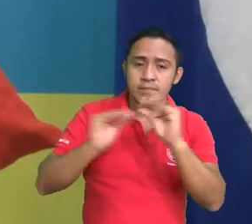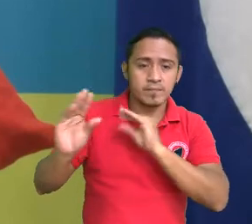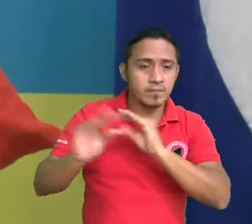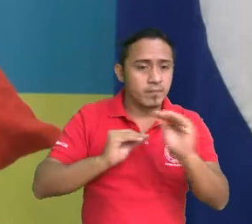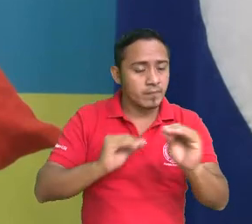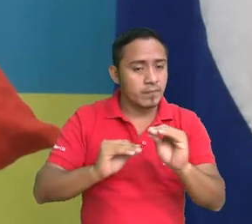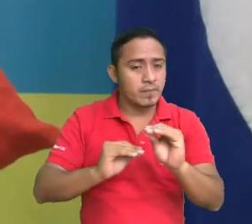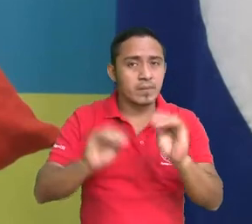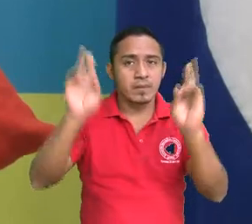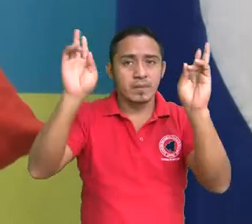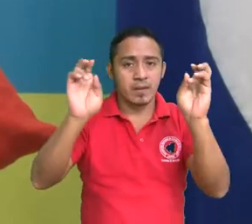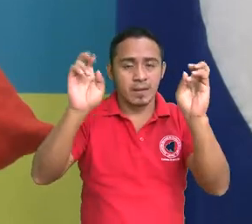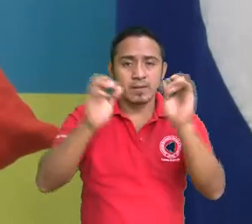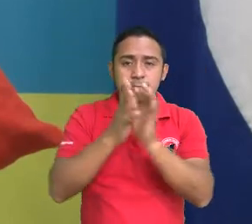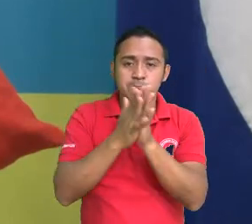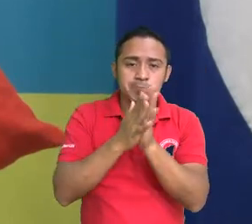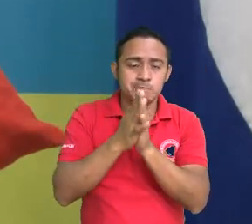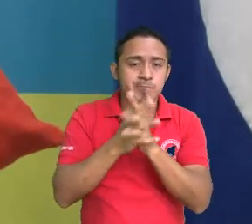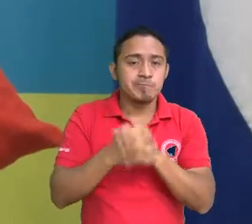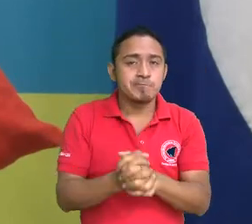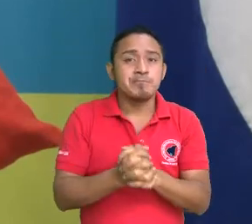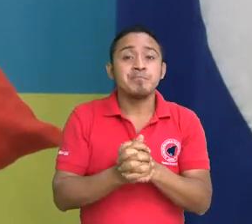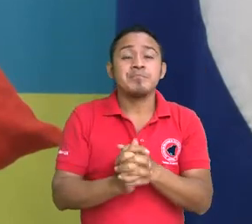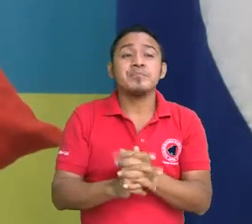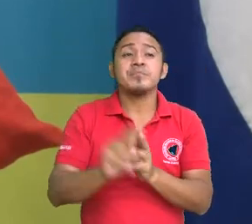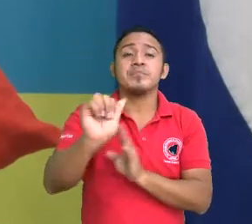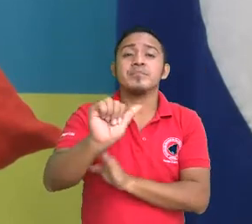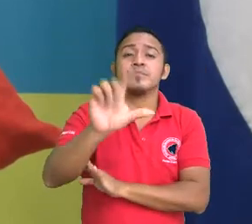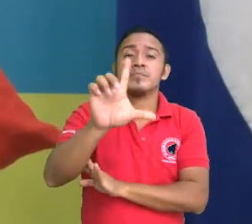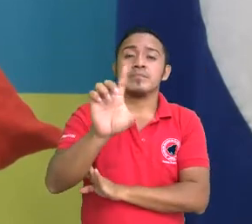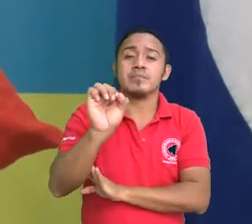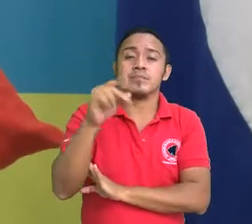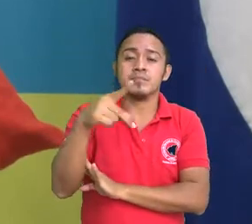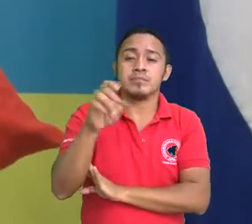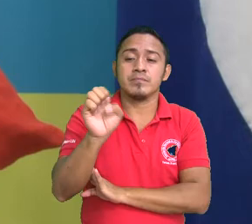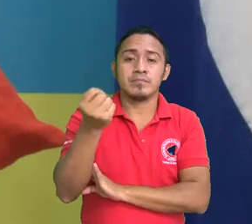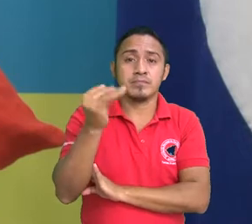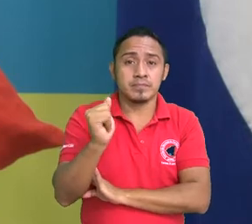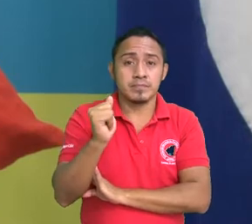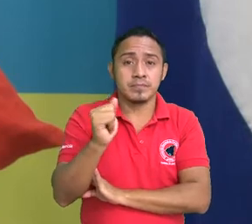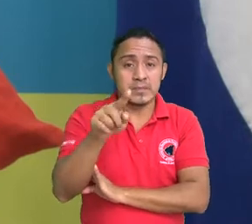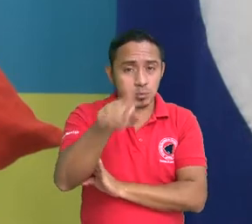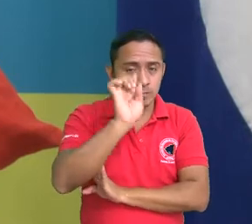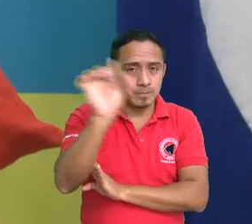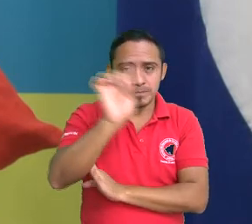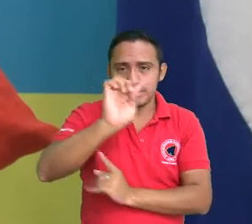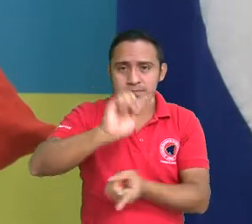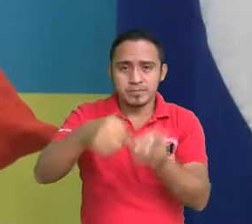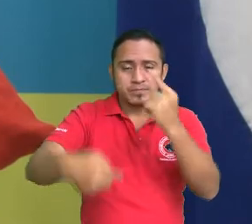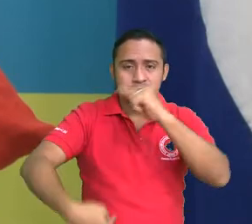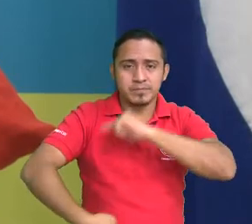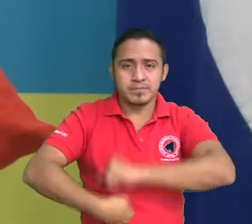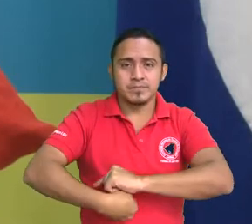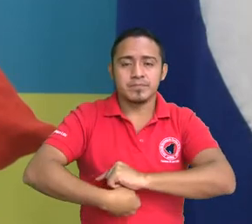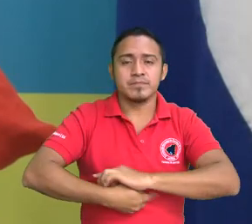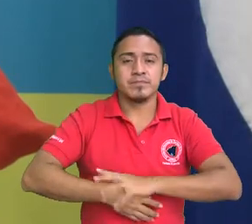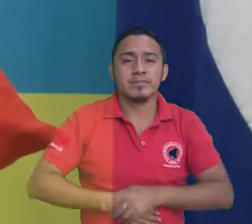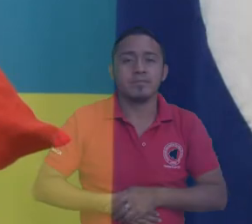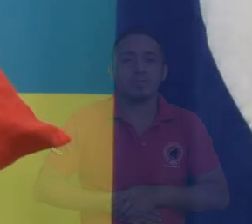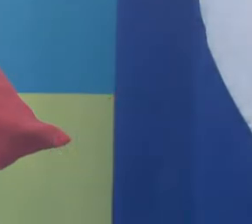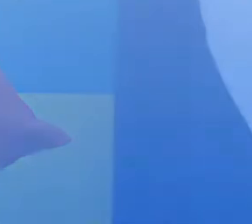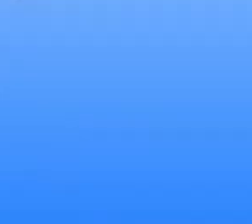más sobre este interesante tema, alopecia o pérdida de cabello. Usted no le cambie de canal, ya